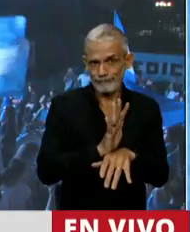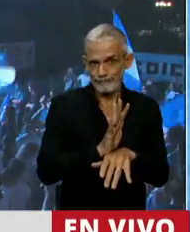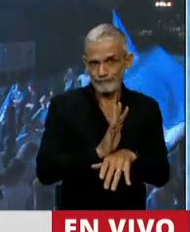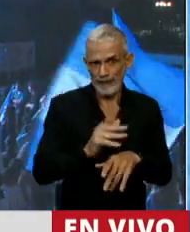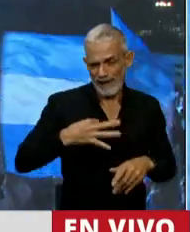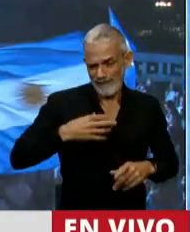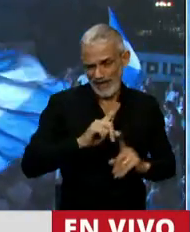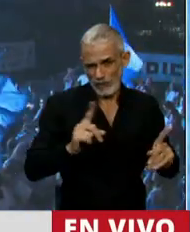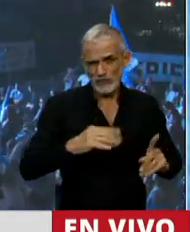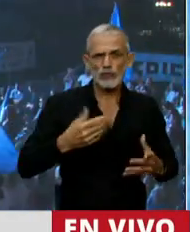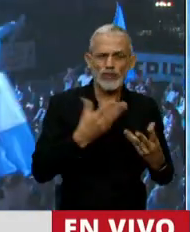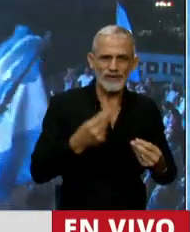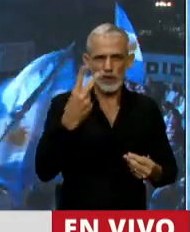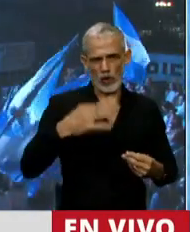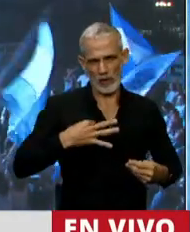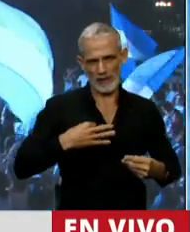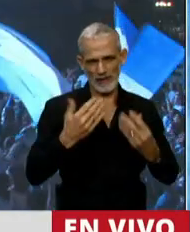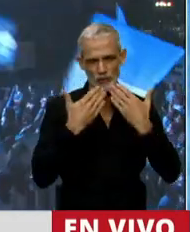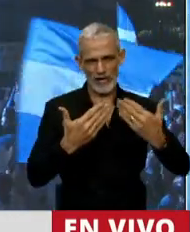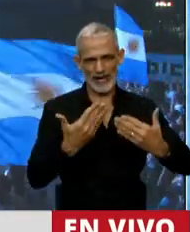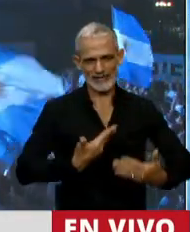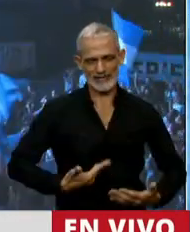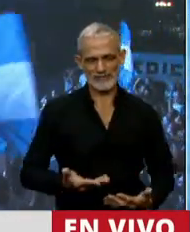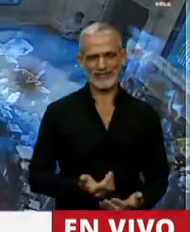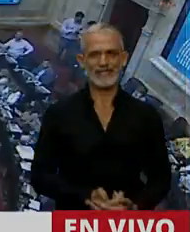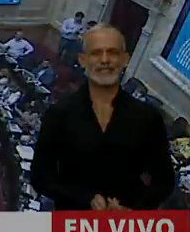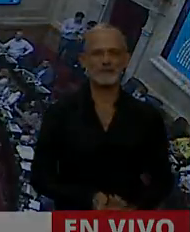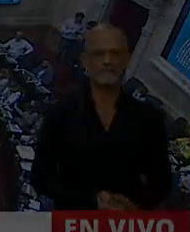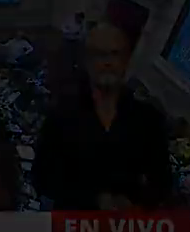la vida. Por eso defiendo las dos vidas. Gracias, señor presidente. Muchas gracias, diputado Sotos.